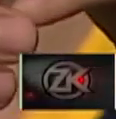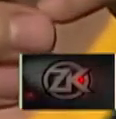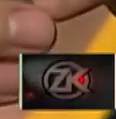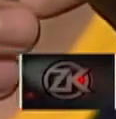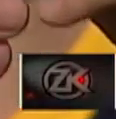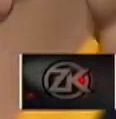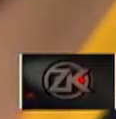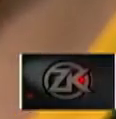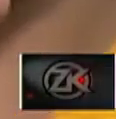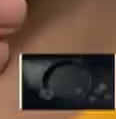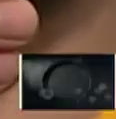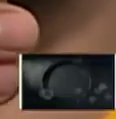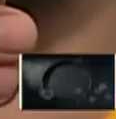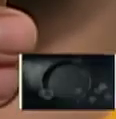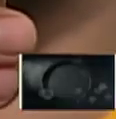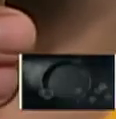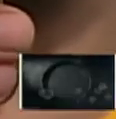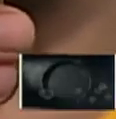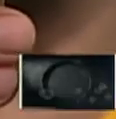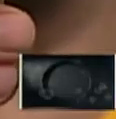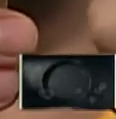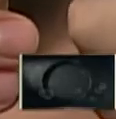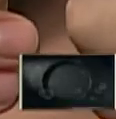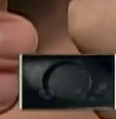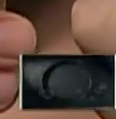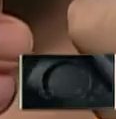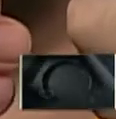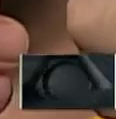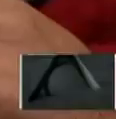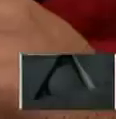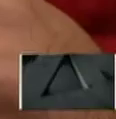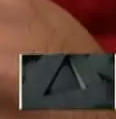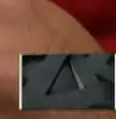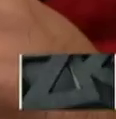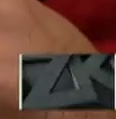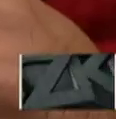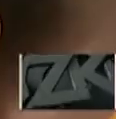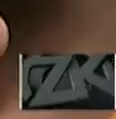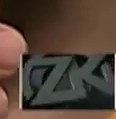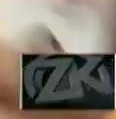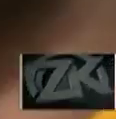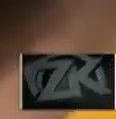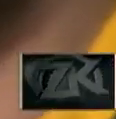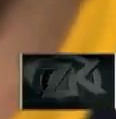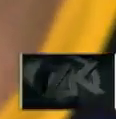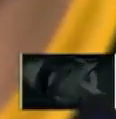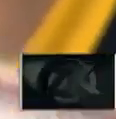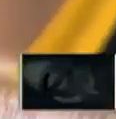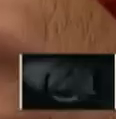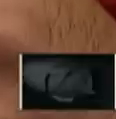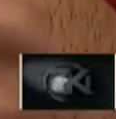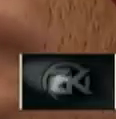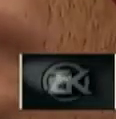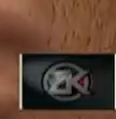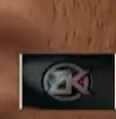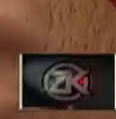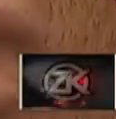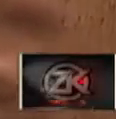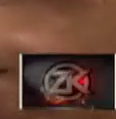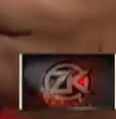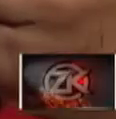mandar saludos. Compañero Gustavo Vizcaíno, aquí está. Vea la firma de este lado. Pero vea la de Luis Jugas. Vea la de Luis Jugas.